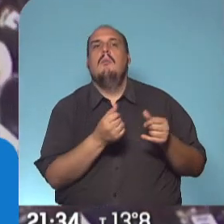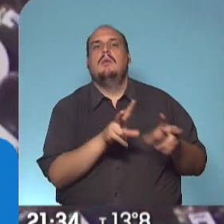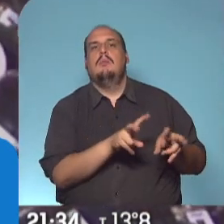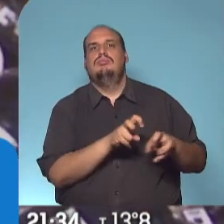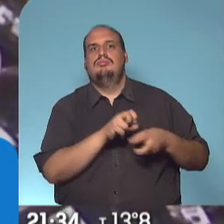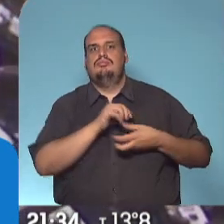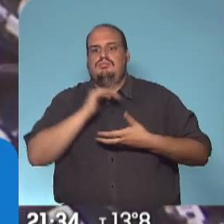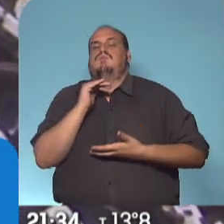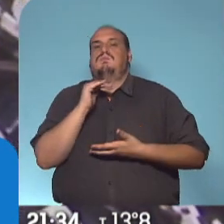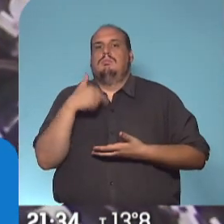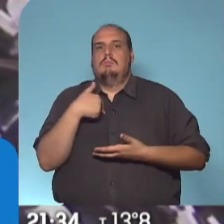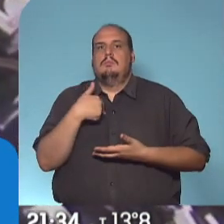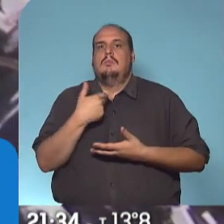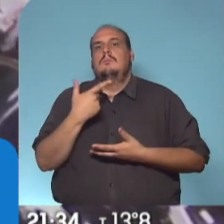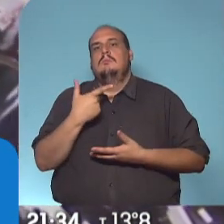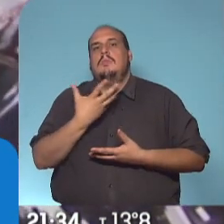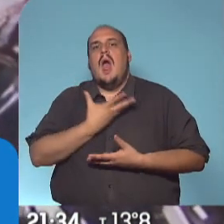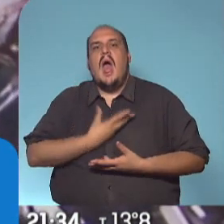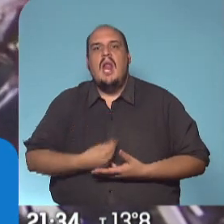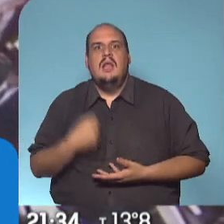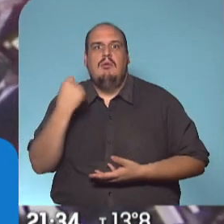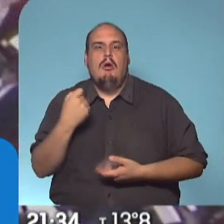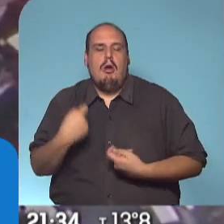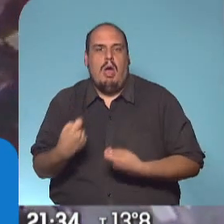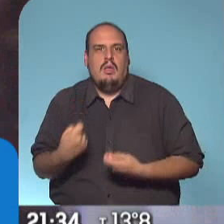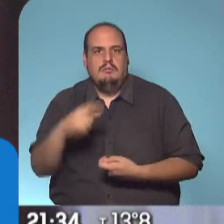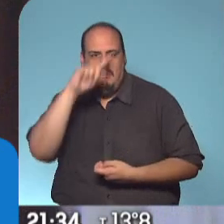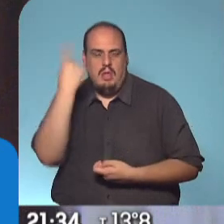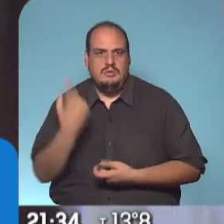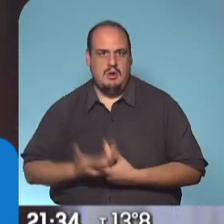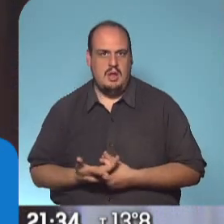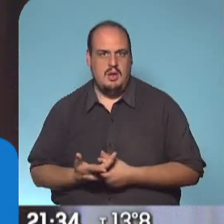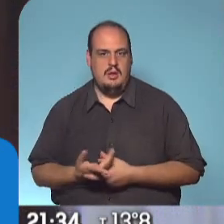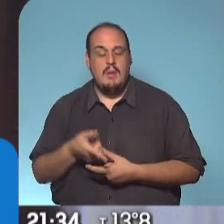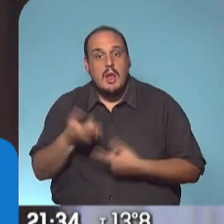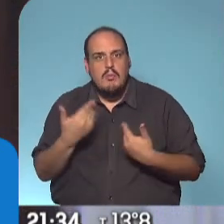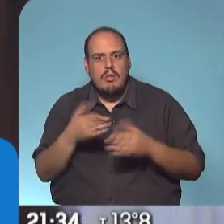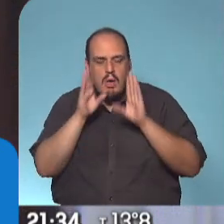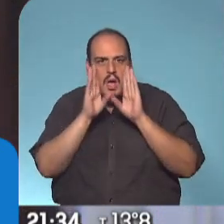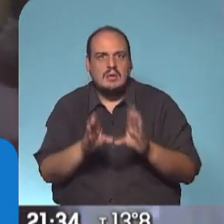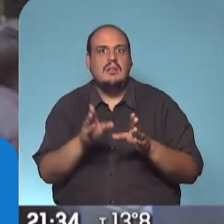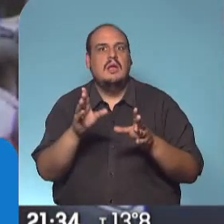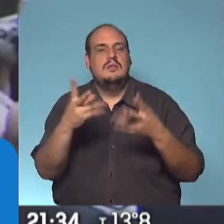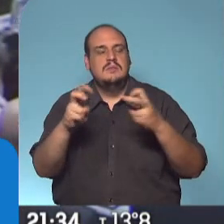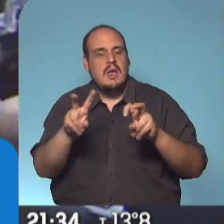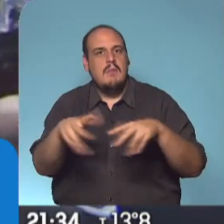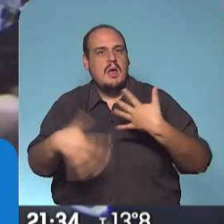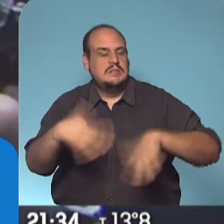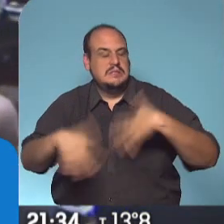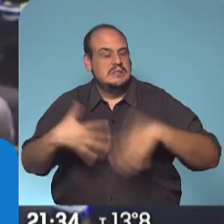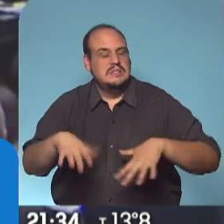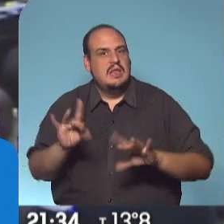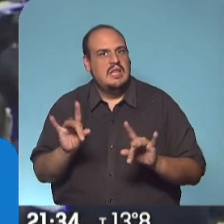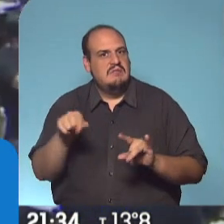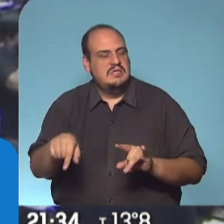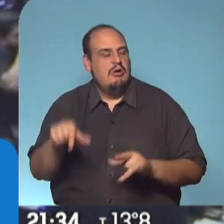importantes que va a ser un alivio significativo para el presupuesto de la nación para atender estas acuciantes necesidades que